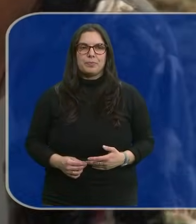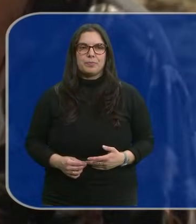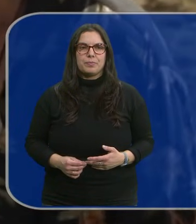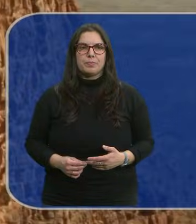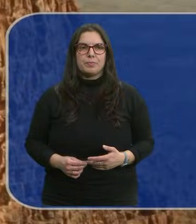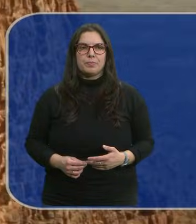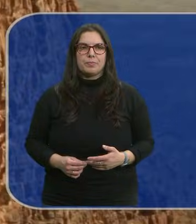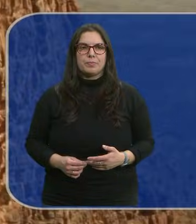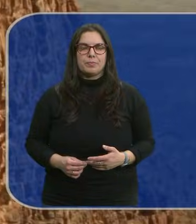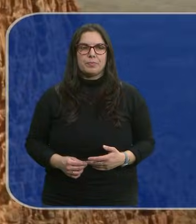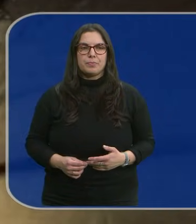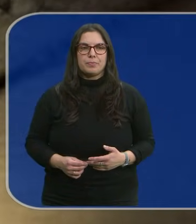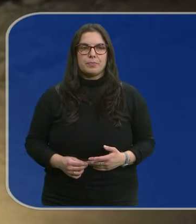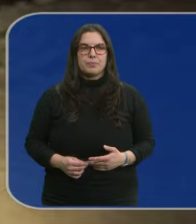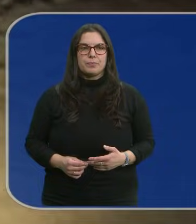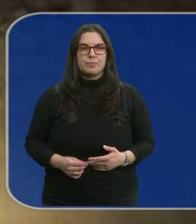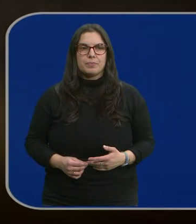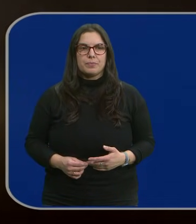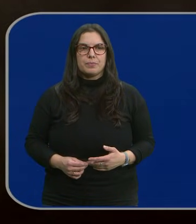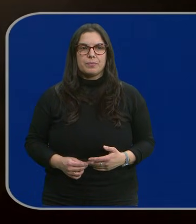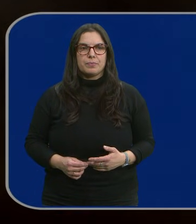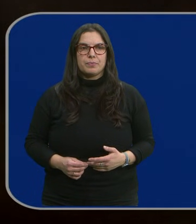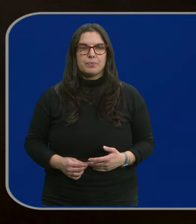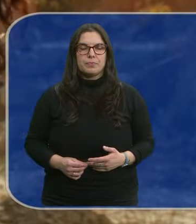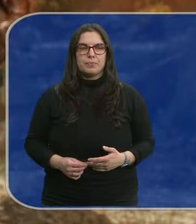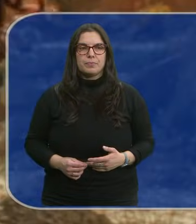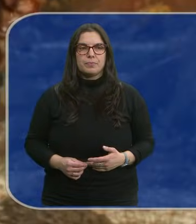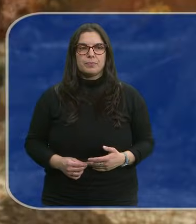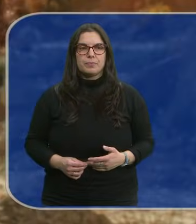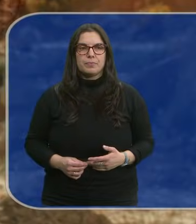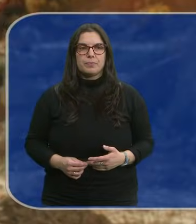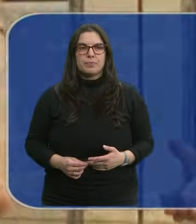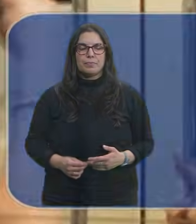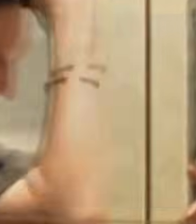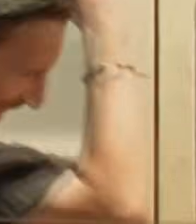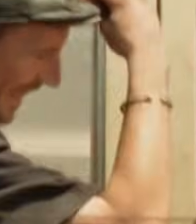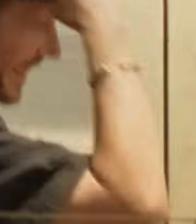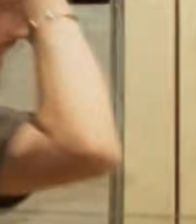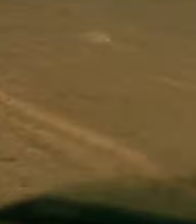Este coche no va a pasar. Pues vamos a seguir igual. ¿Dónde es la fiesta?